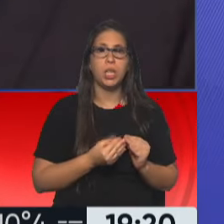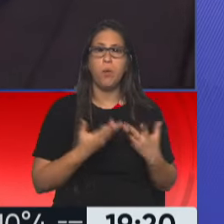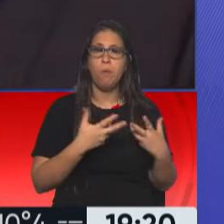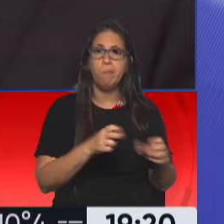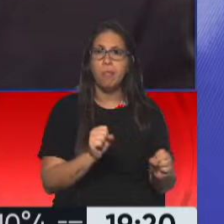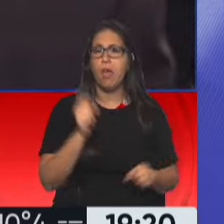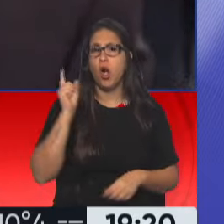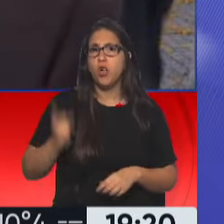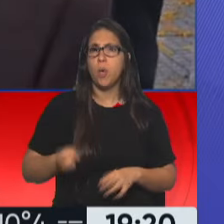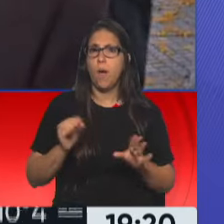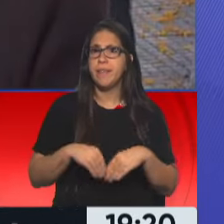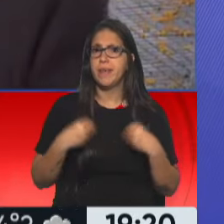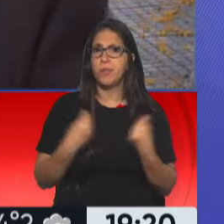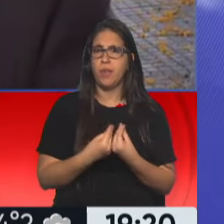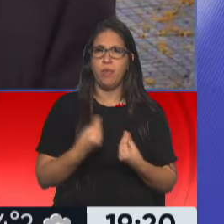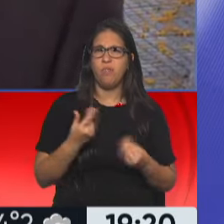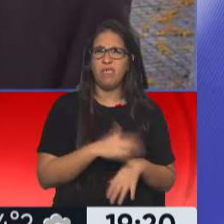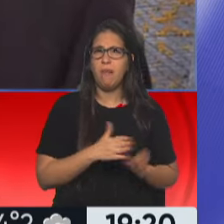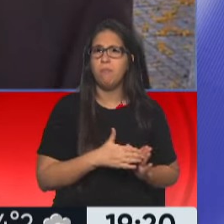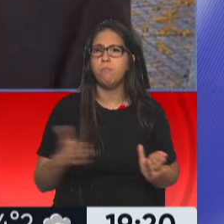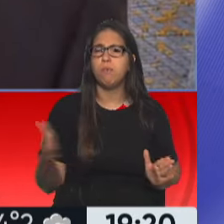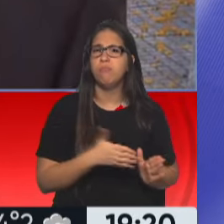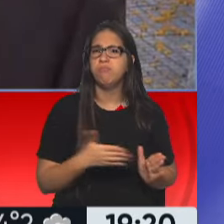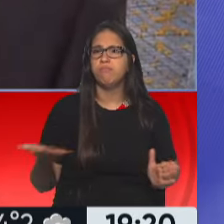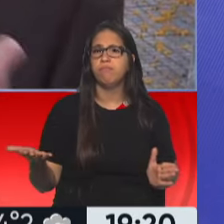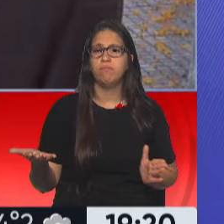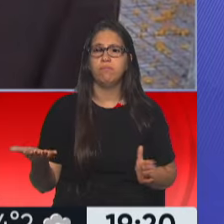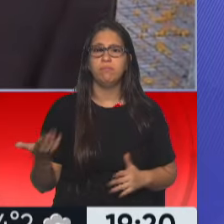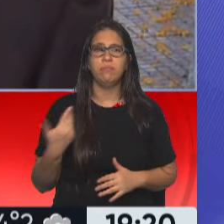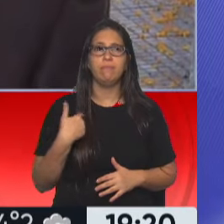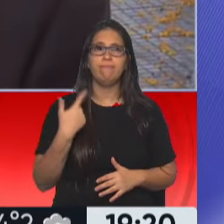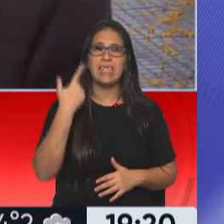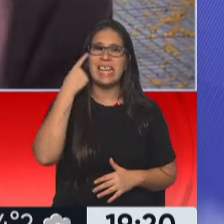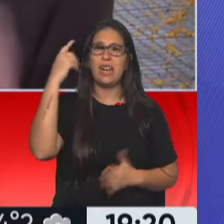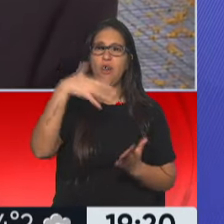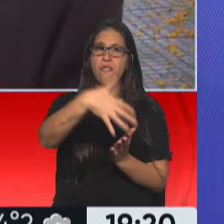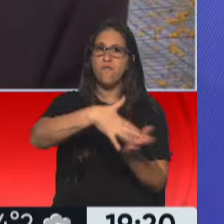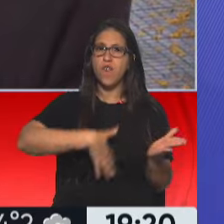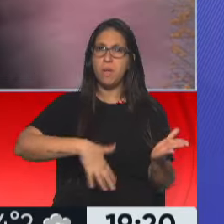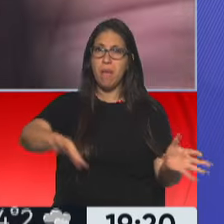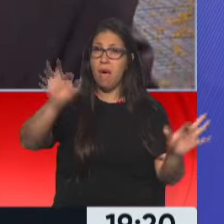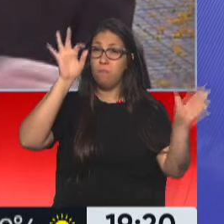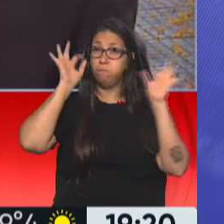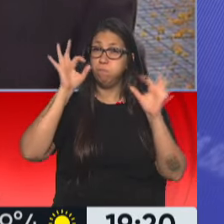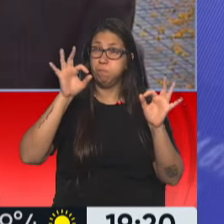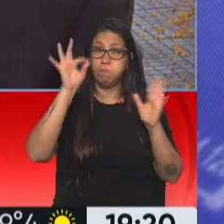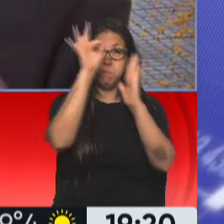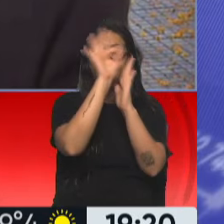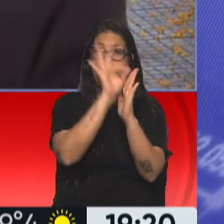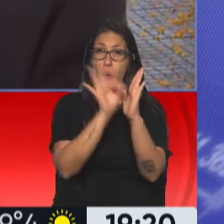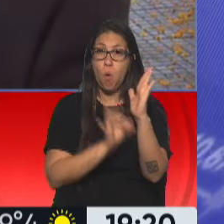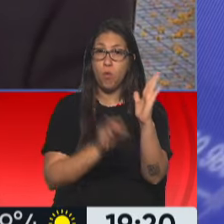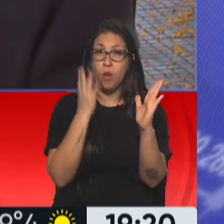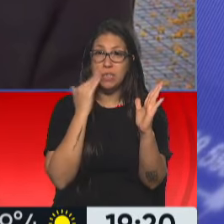¿no?, de este incendio? Yo pienso que la posibilidad de tener un informe ya acabado con todos los puntos de